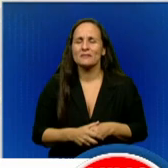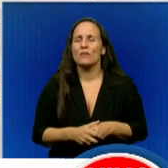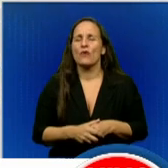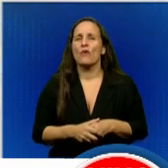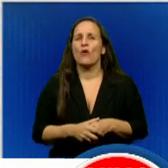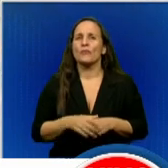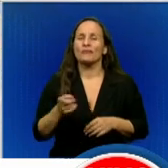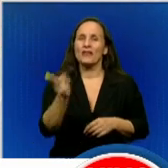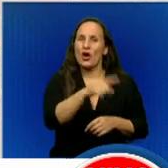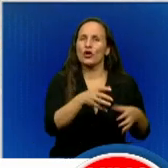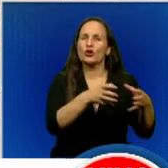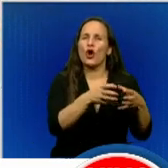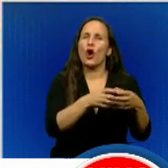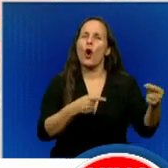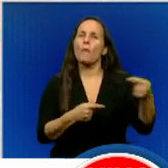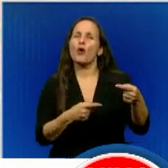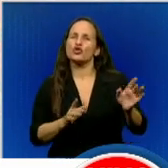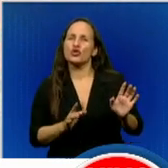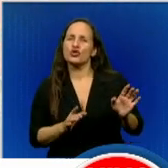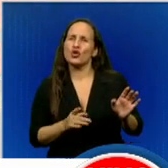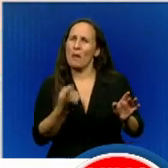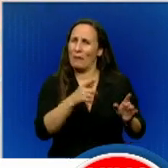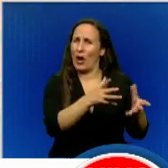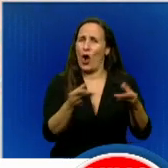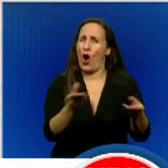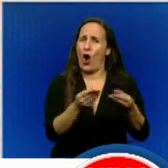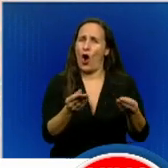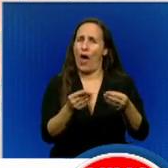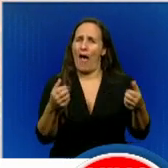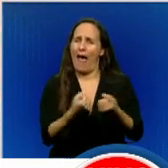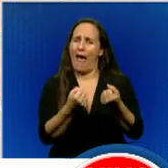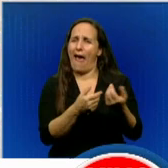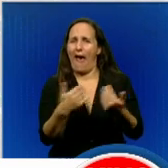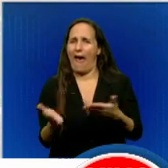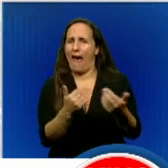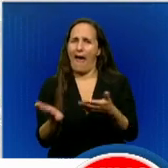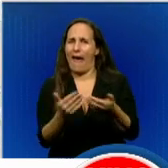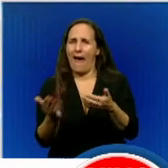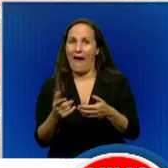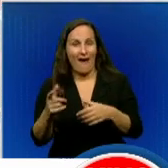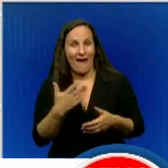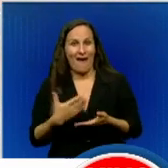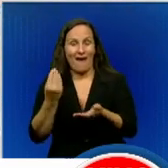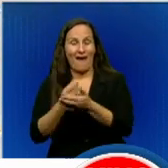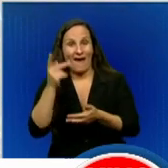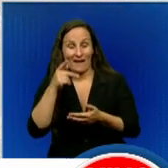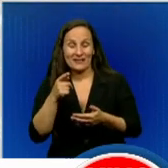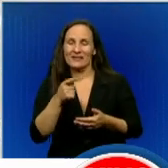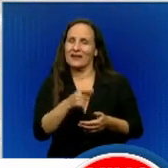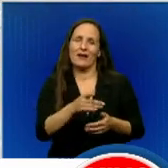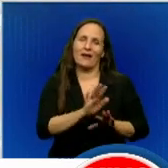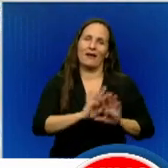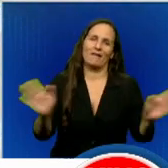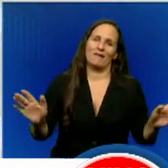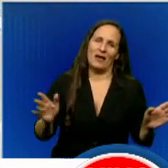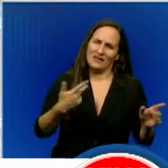llamada oposición porque han sido totalmente colaboracionistas con el gobierno kirchnerista desde que asumieron que se saquen la careta y que